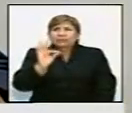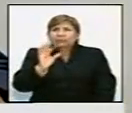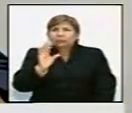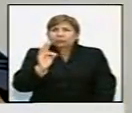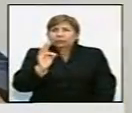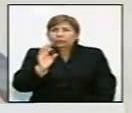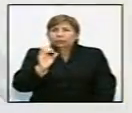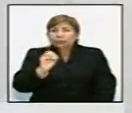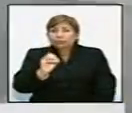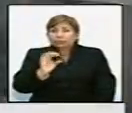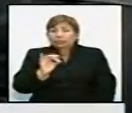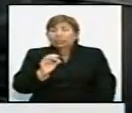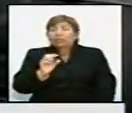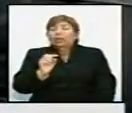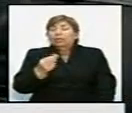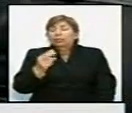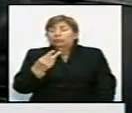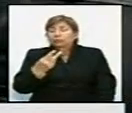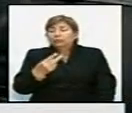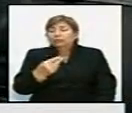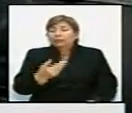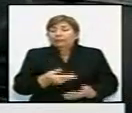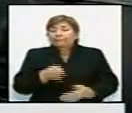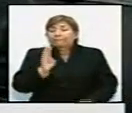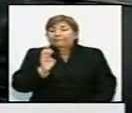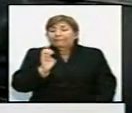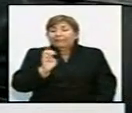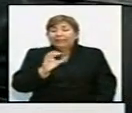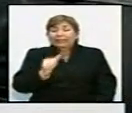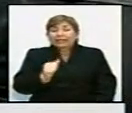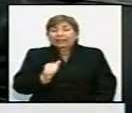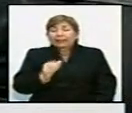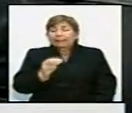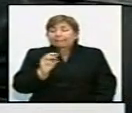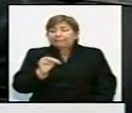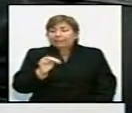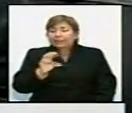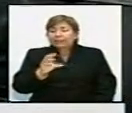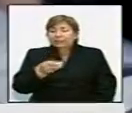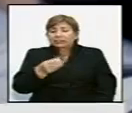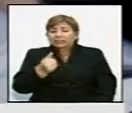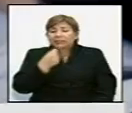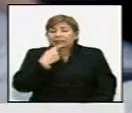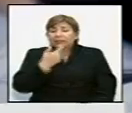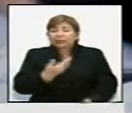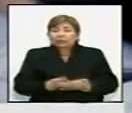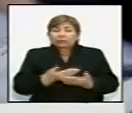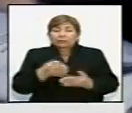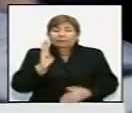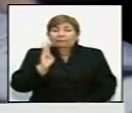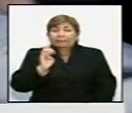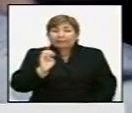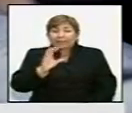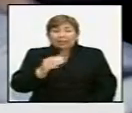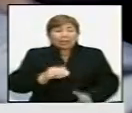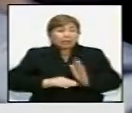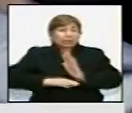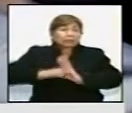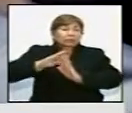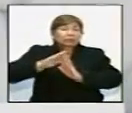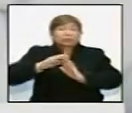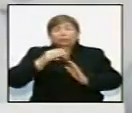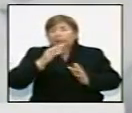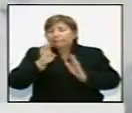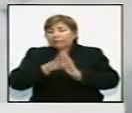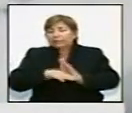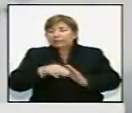al 2000. Por su parte, la jefa de becas de PRONAVEC, Diana Marchena, informó que en el caso de las becas de alto rendimiento, la